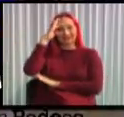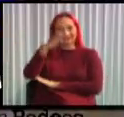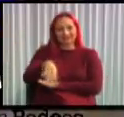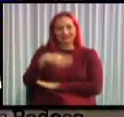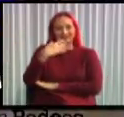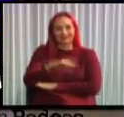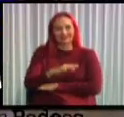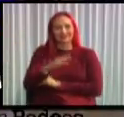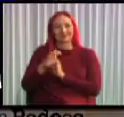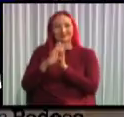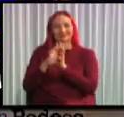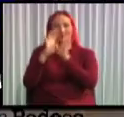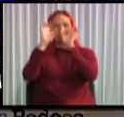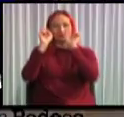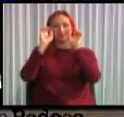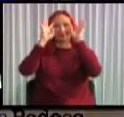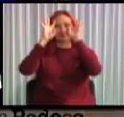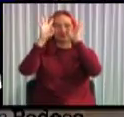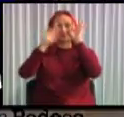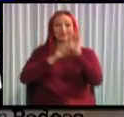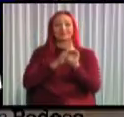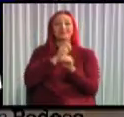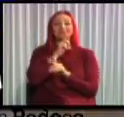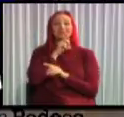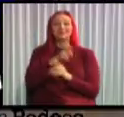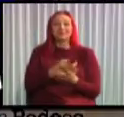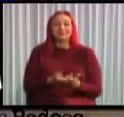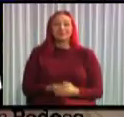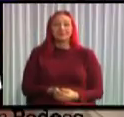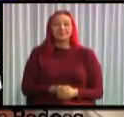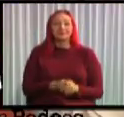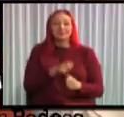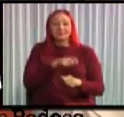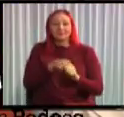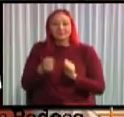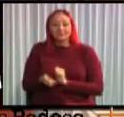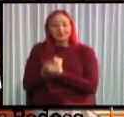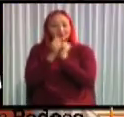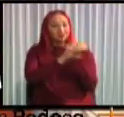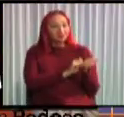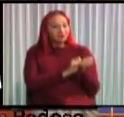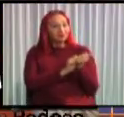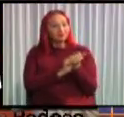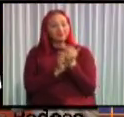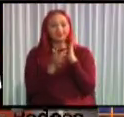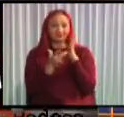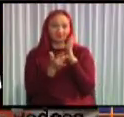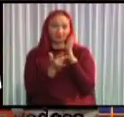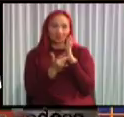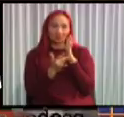Imagínense. Puede imaginarse, pero la verdad, los tiempos cambian, la tecnología